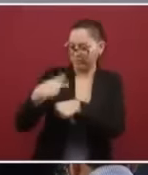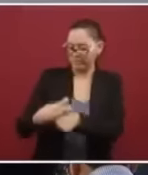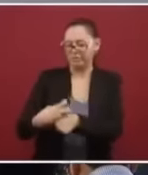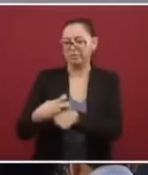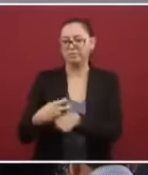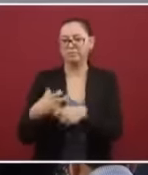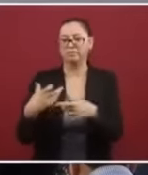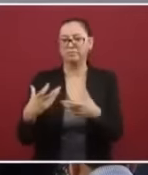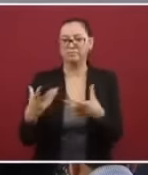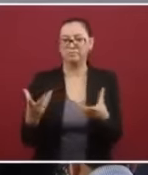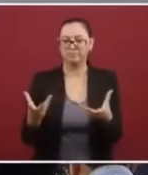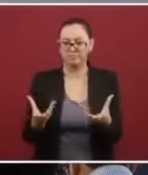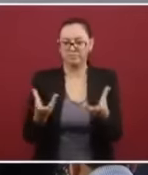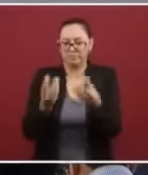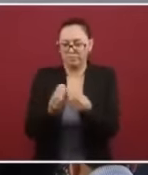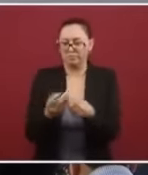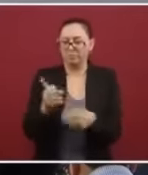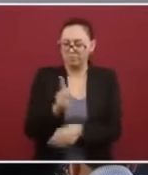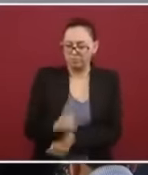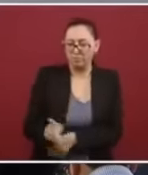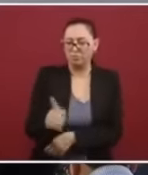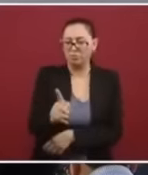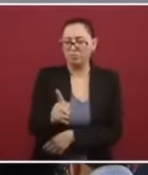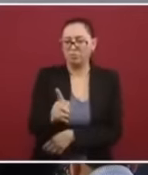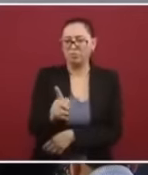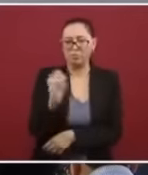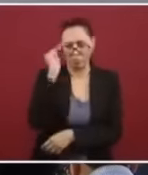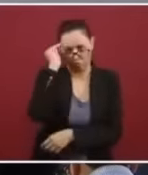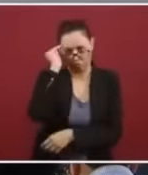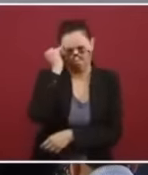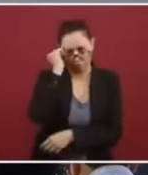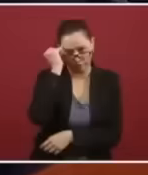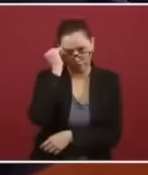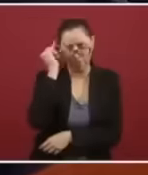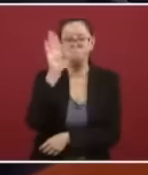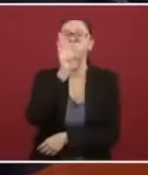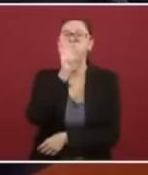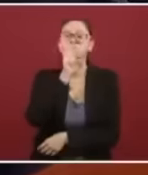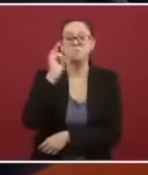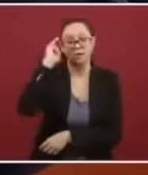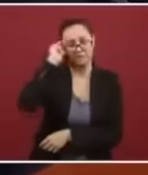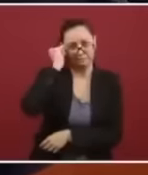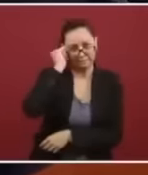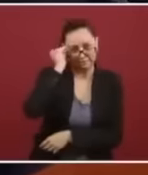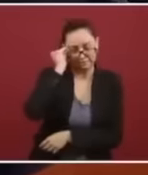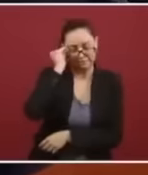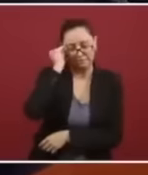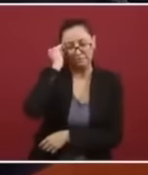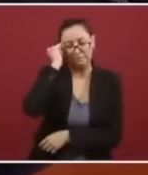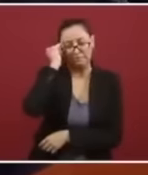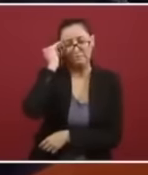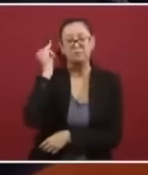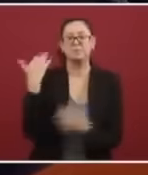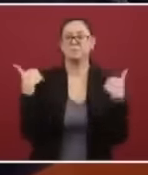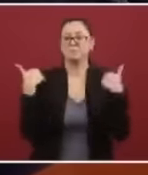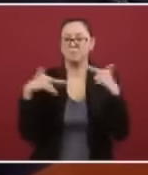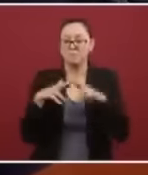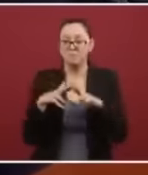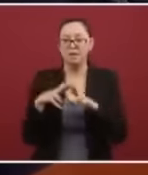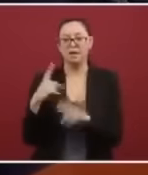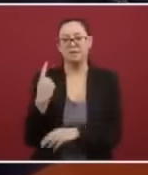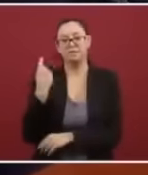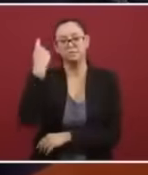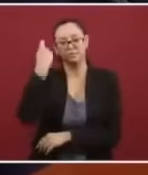dentro del pueblo indígena, a las madres indígenas, a las maestras